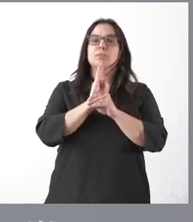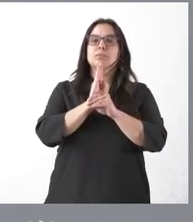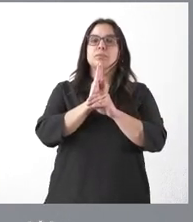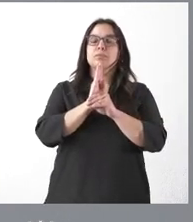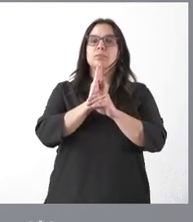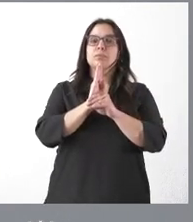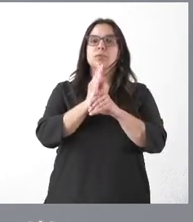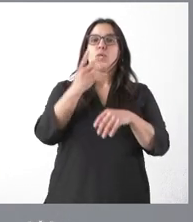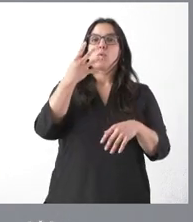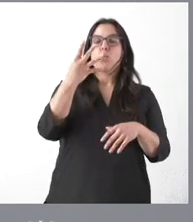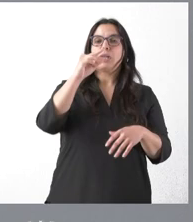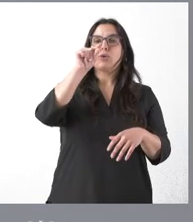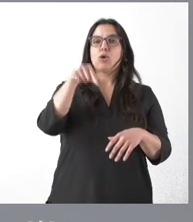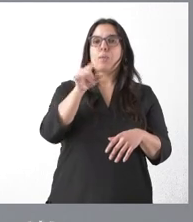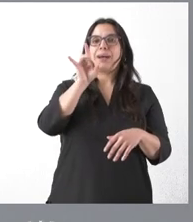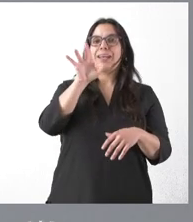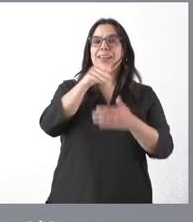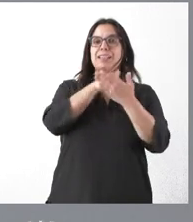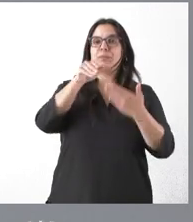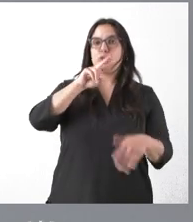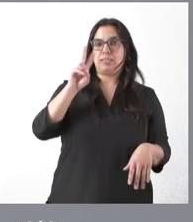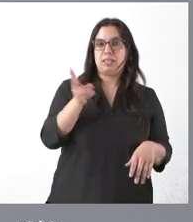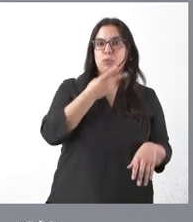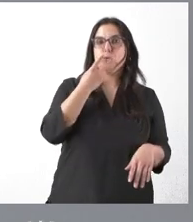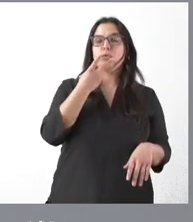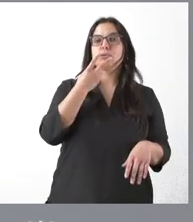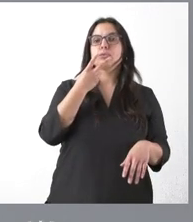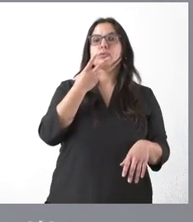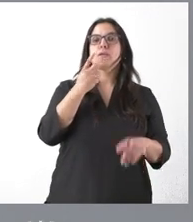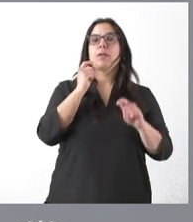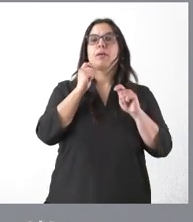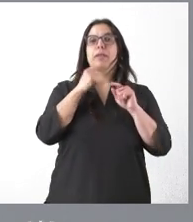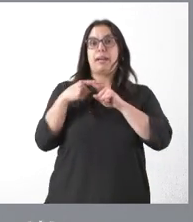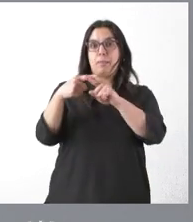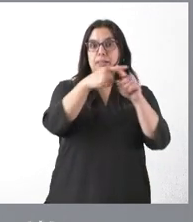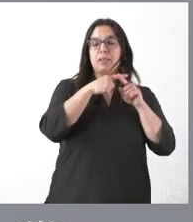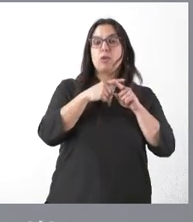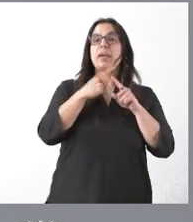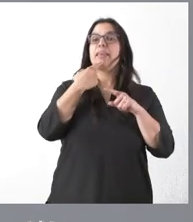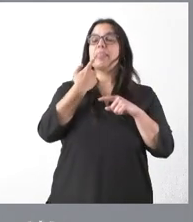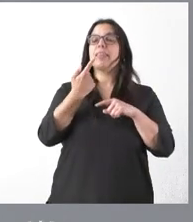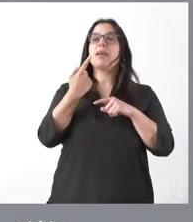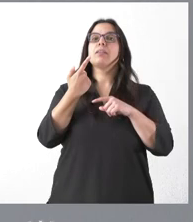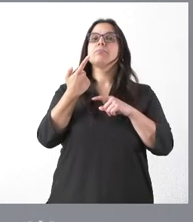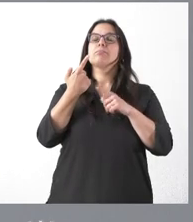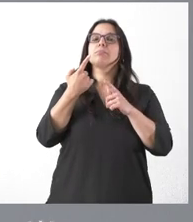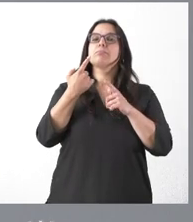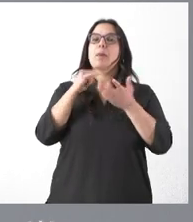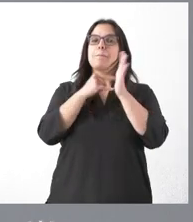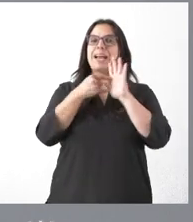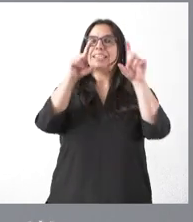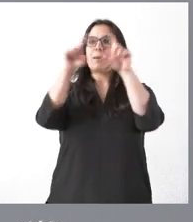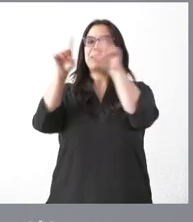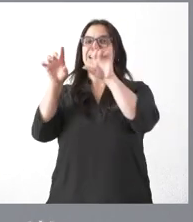más de 4,15 millones de euros y ha declarado de especial interés diversos planes empresariales